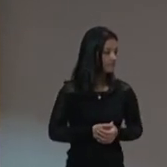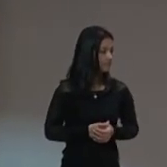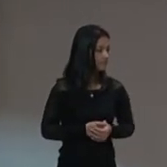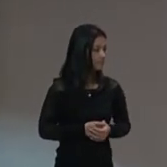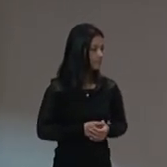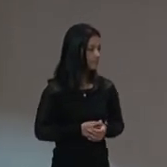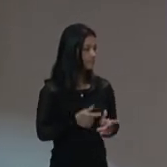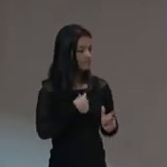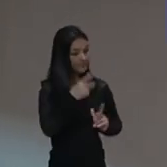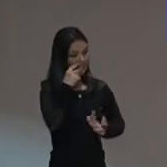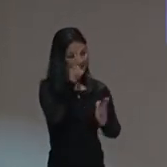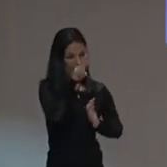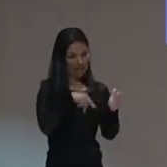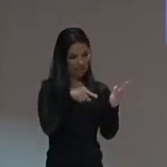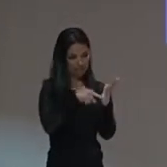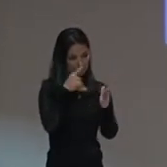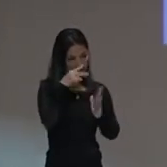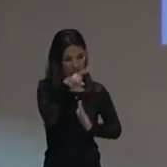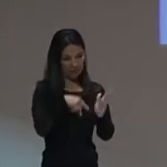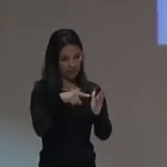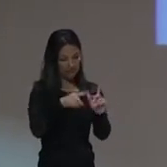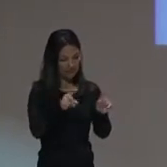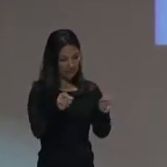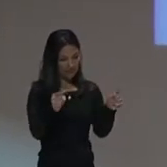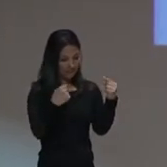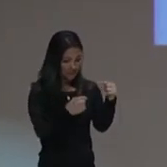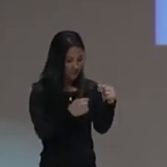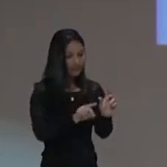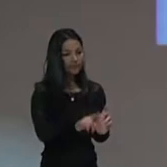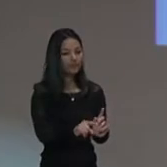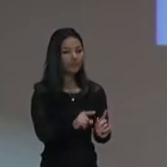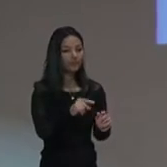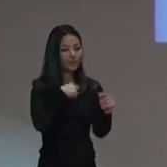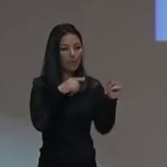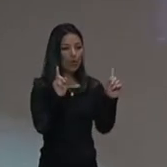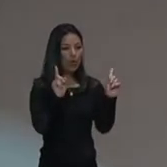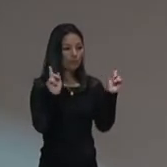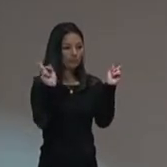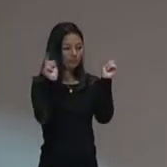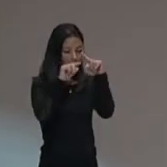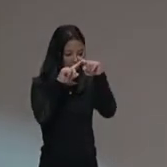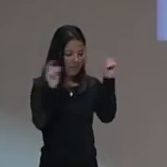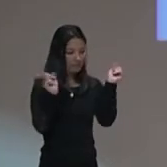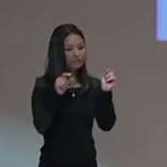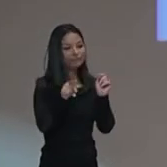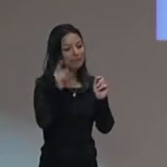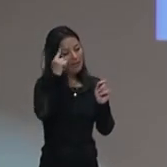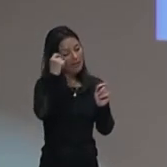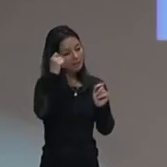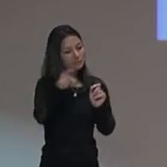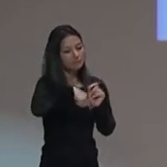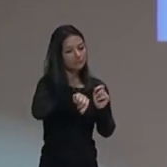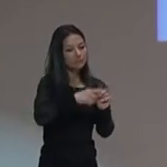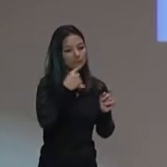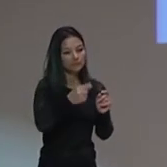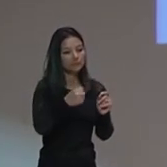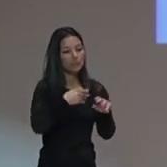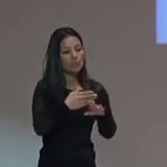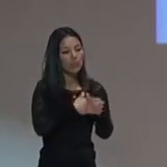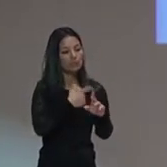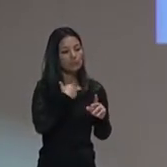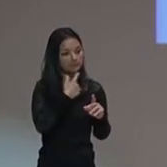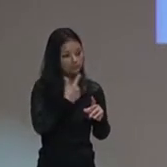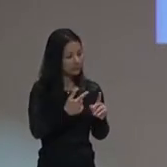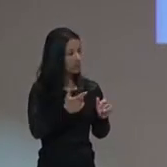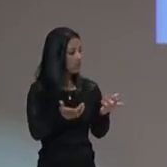Bueno, entonces voy a leer aquí un pequeño párrafo a manera de reto para todos de Ilse. Hay miles de cosas que podríamos conversar,